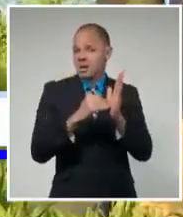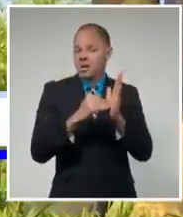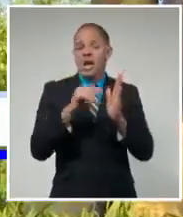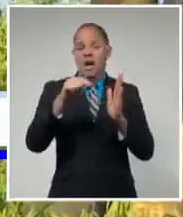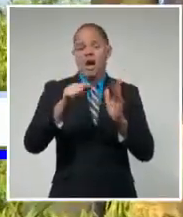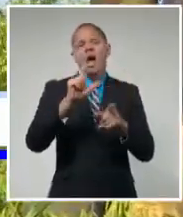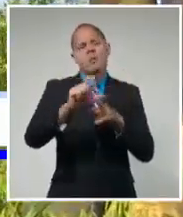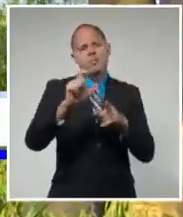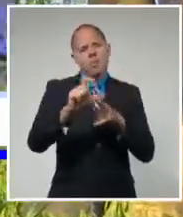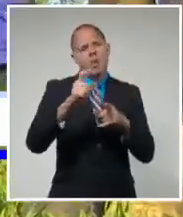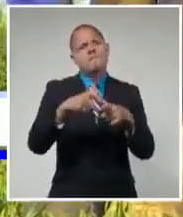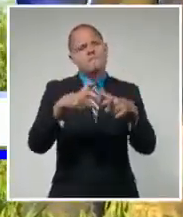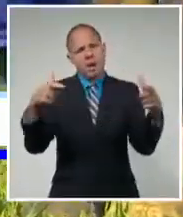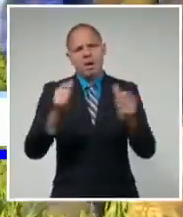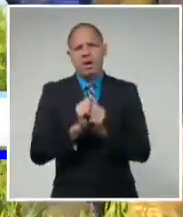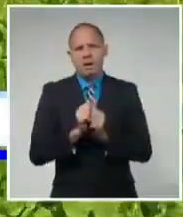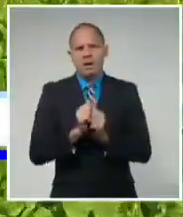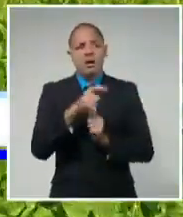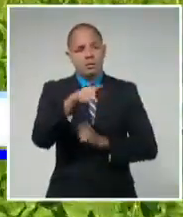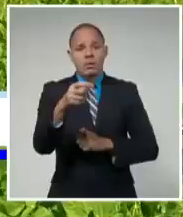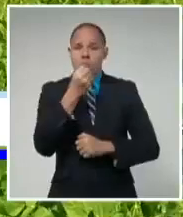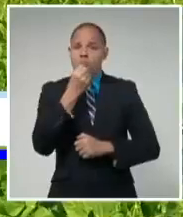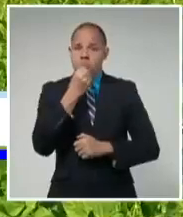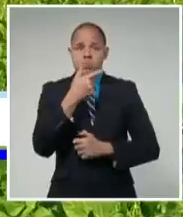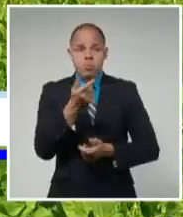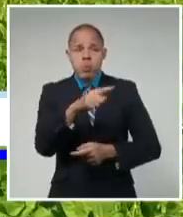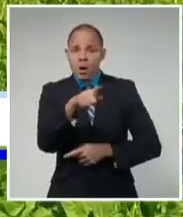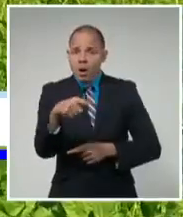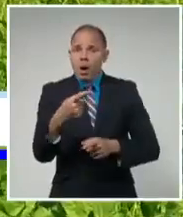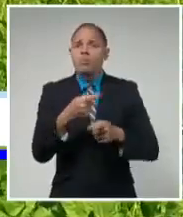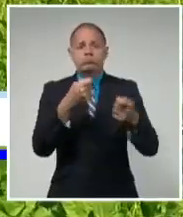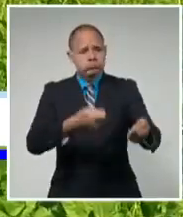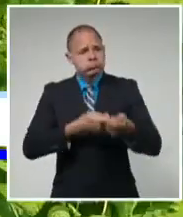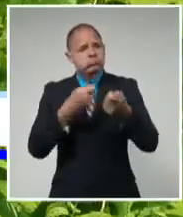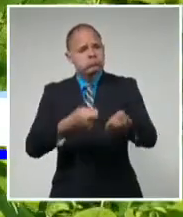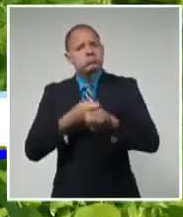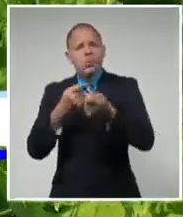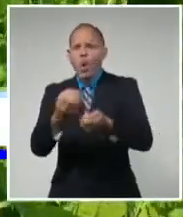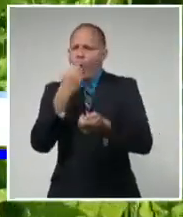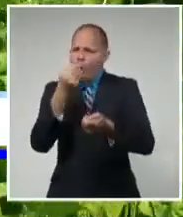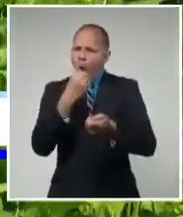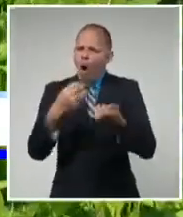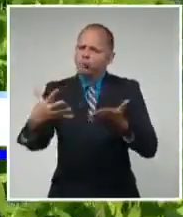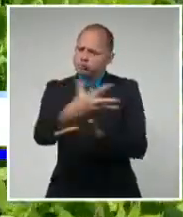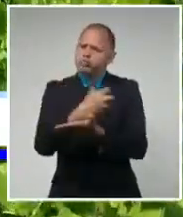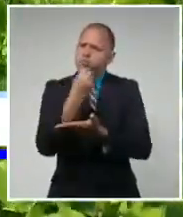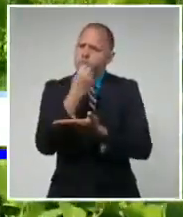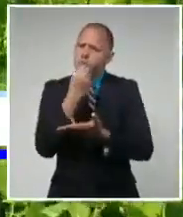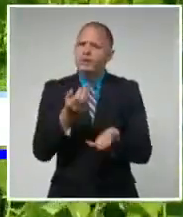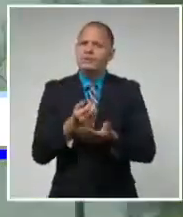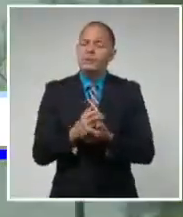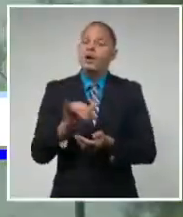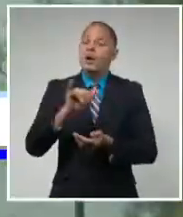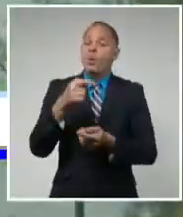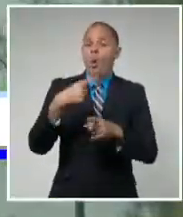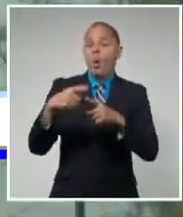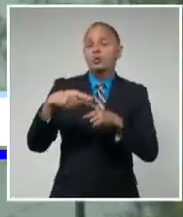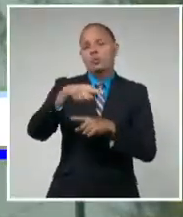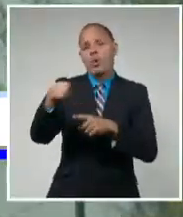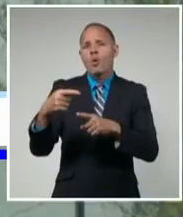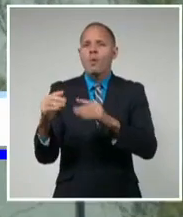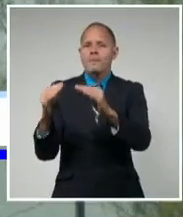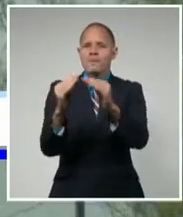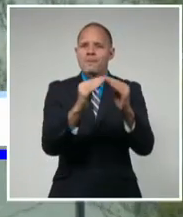de ahí las potencialidades en materia de soberanía alimentaria y autoabastecimiento. El pueblo de pescadores clasifica como un importante